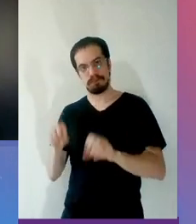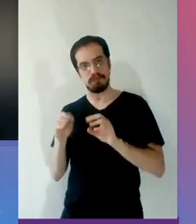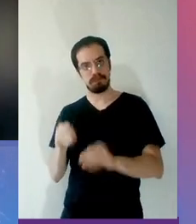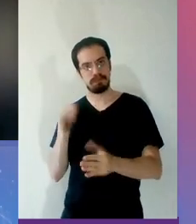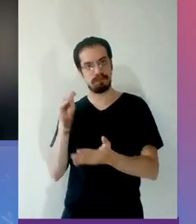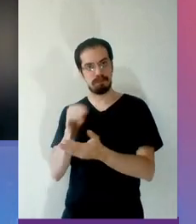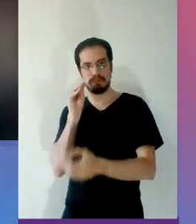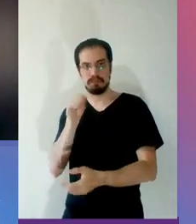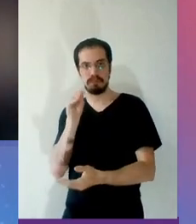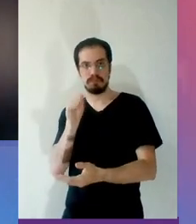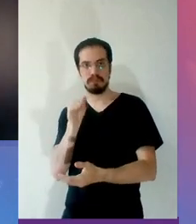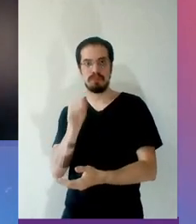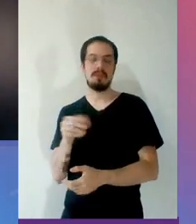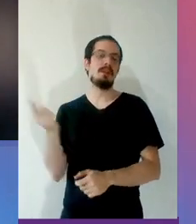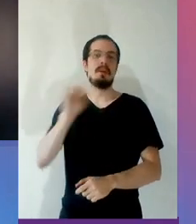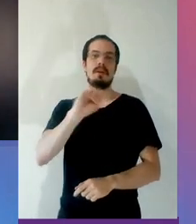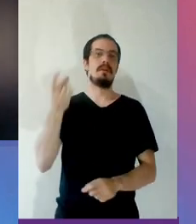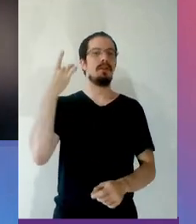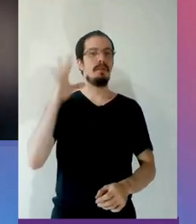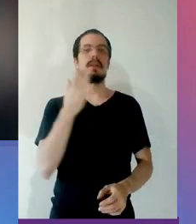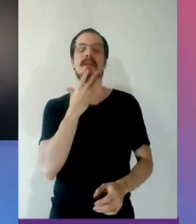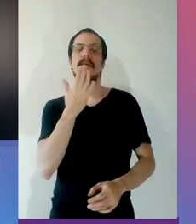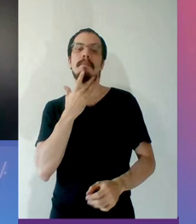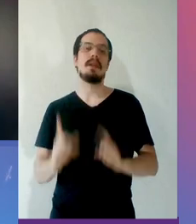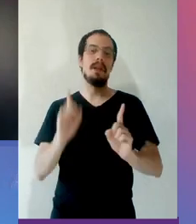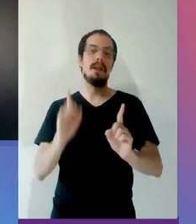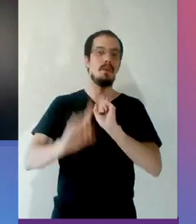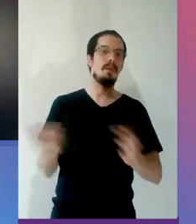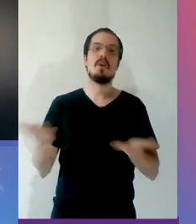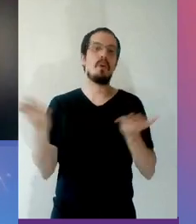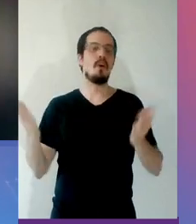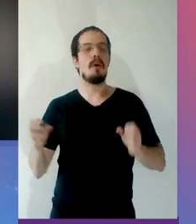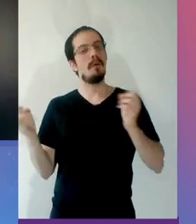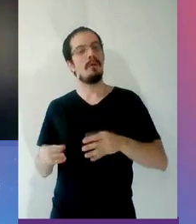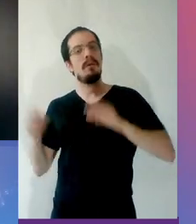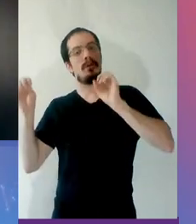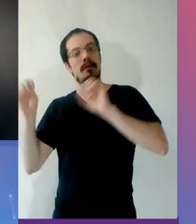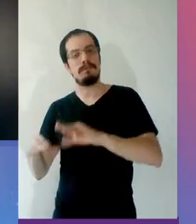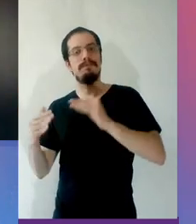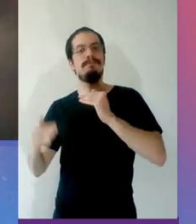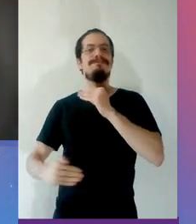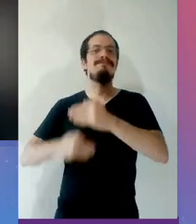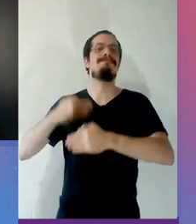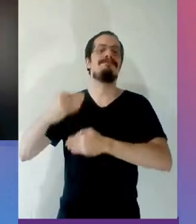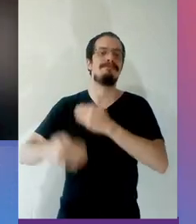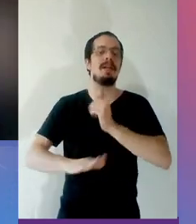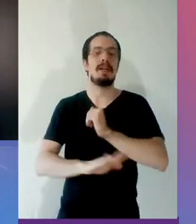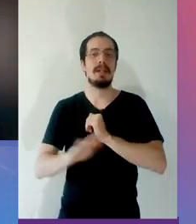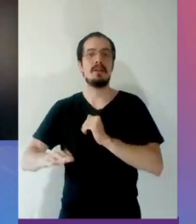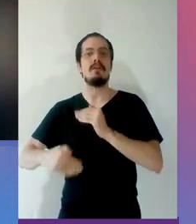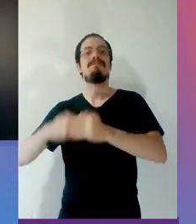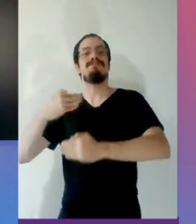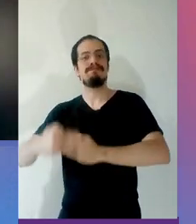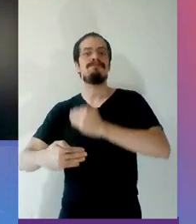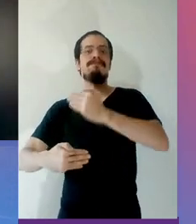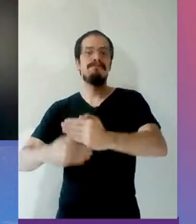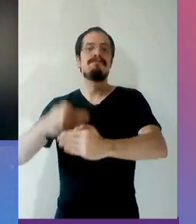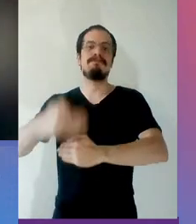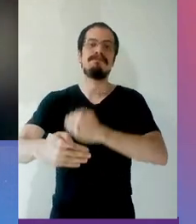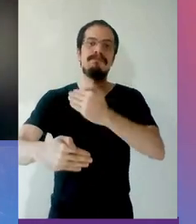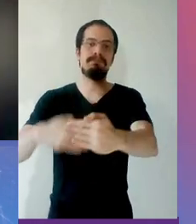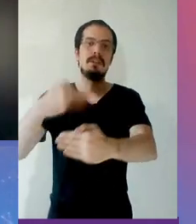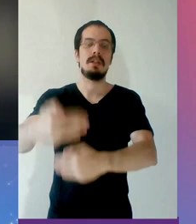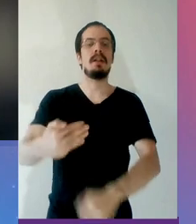todos funcionamos en ese objetivo y después, bueno, que vaya pasando pasito a pasito a la cosa siguiente. De hecho, tal vez una de las cosas que nos deja el tema